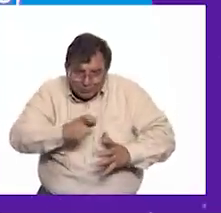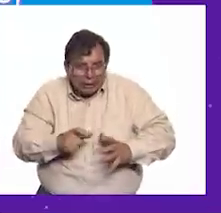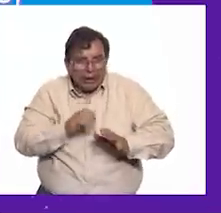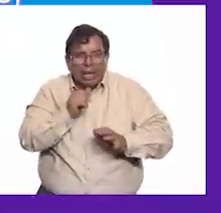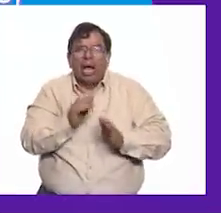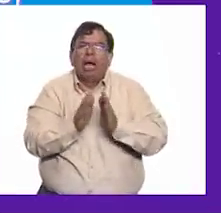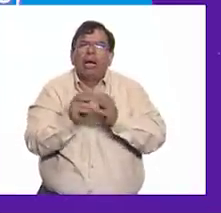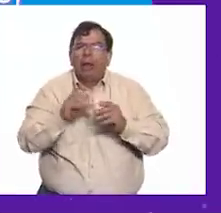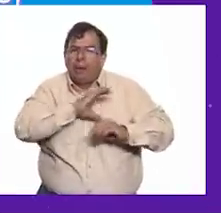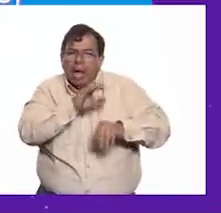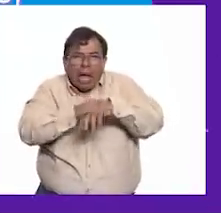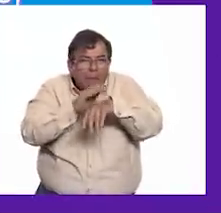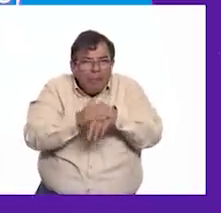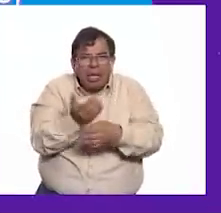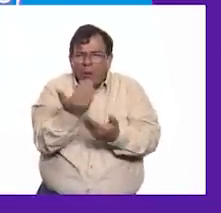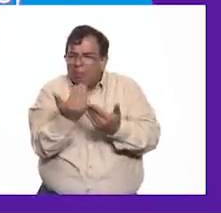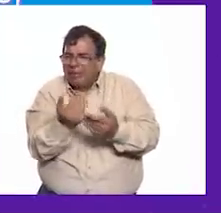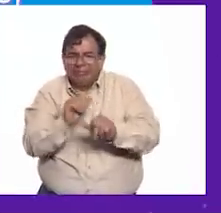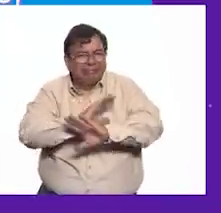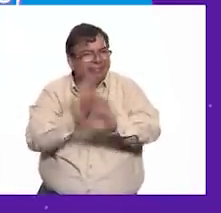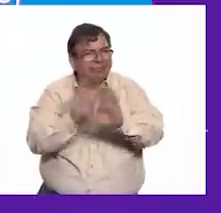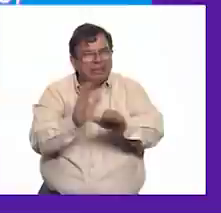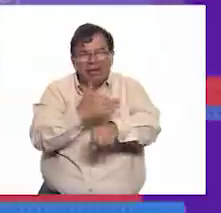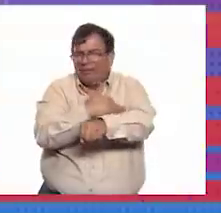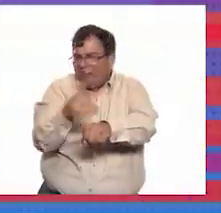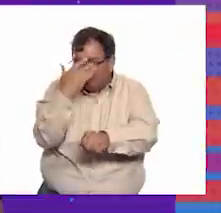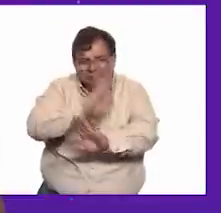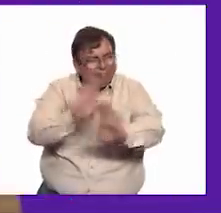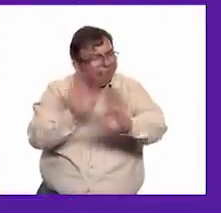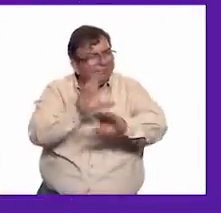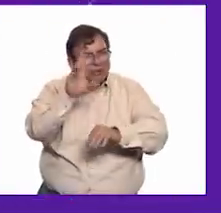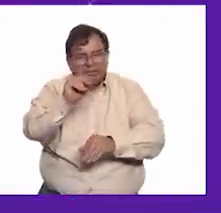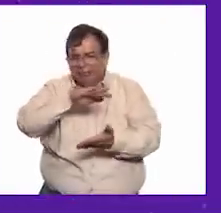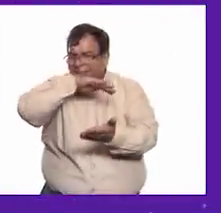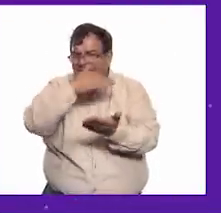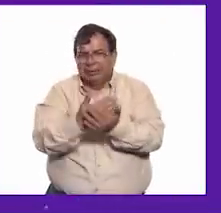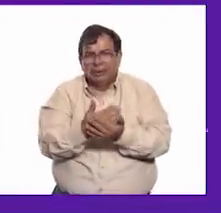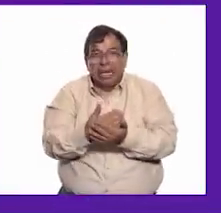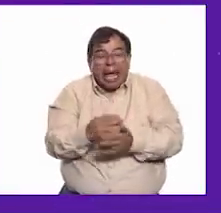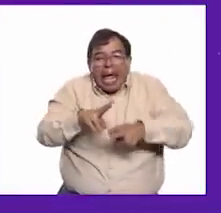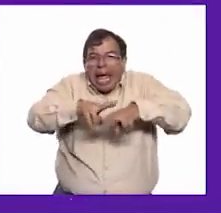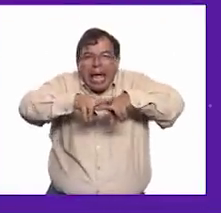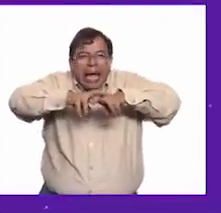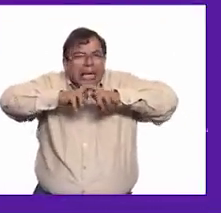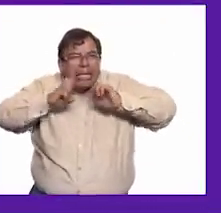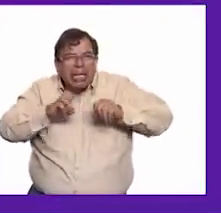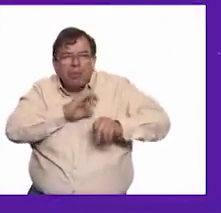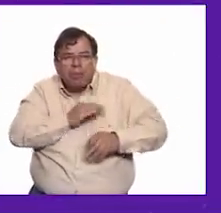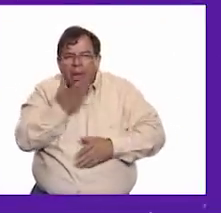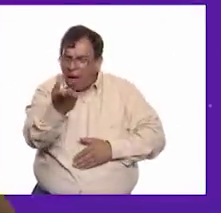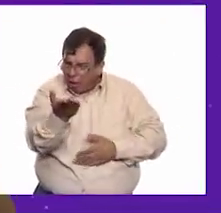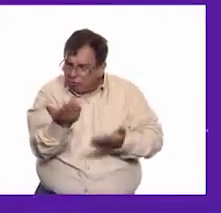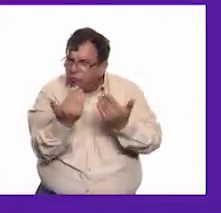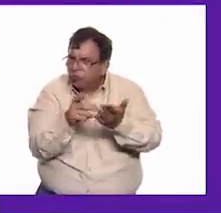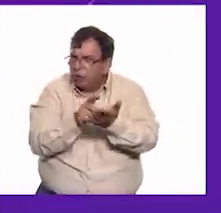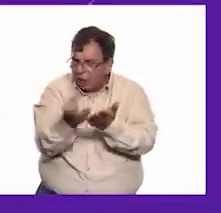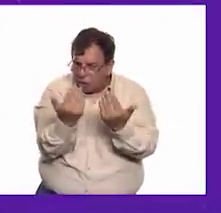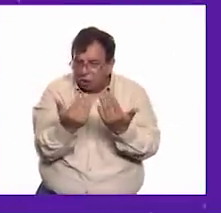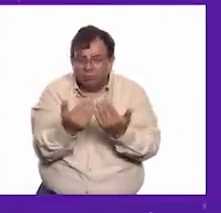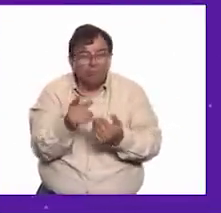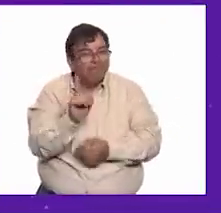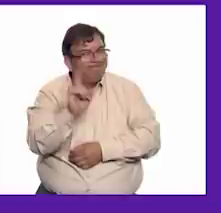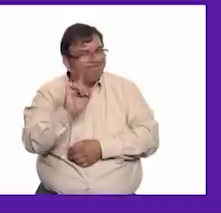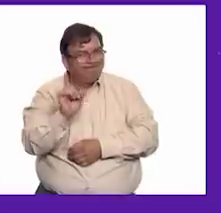si te lo pide algún amigo, familiar o conocido. Nadie tiene derecho a pedirte que lo hagas. Y si así